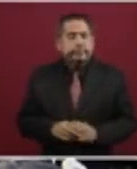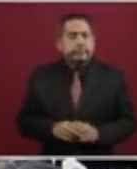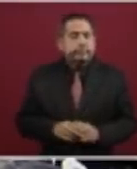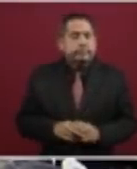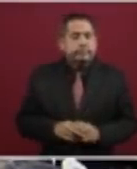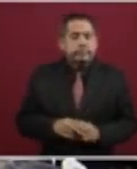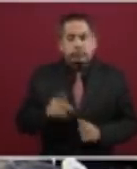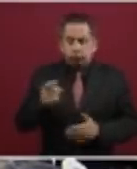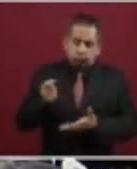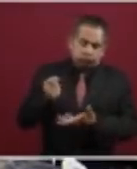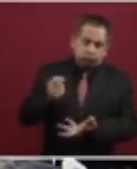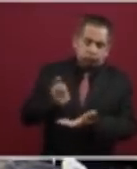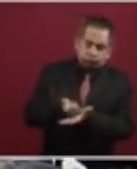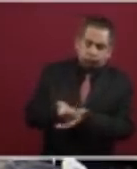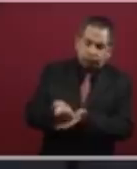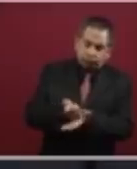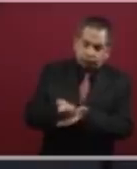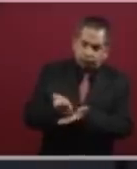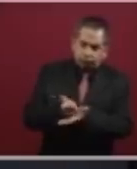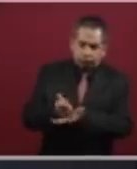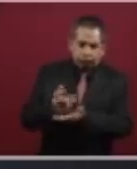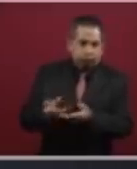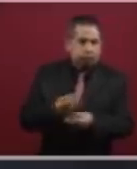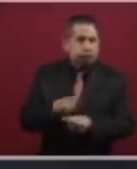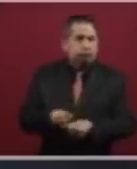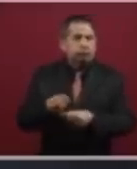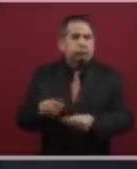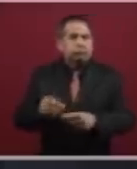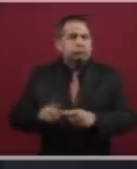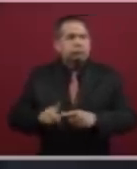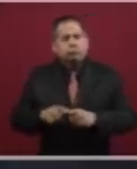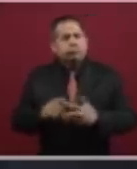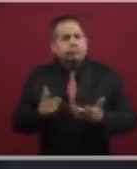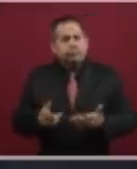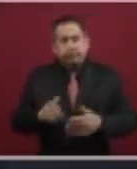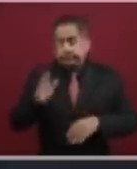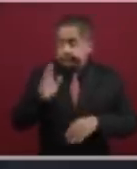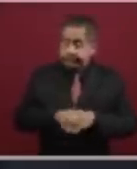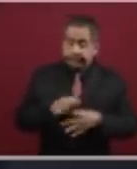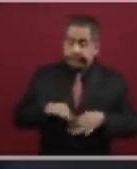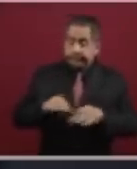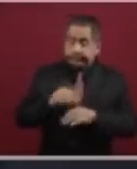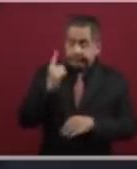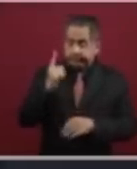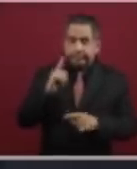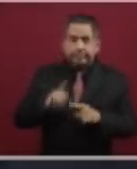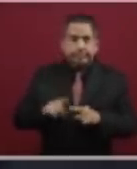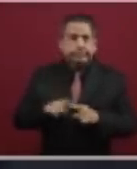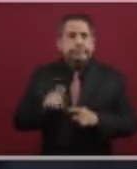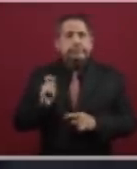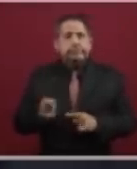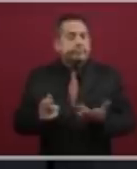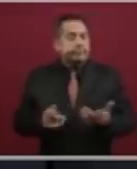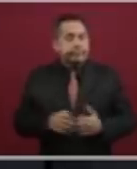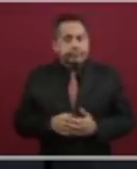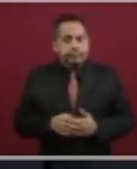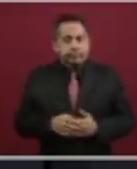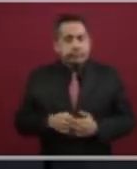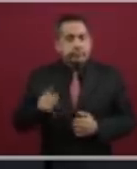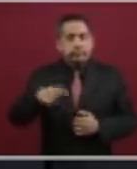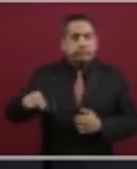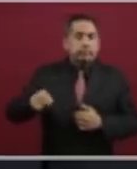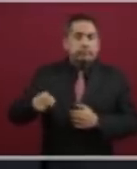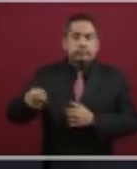su financiamiento tiene que ver básicamente con las